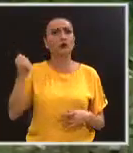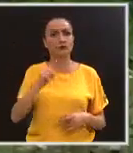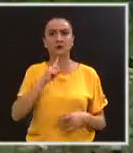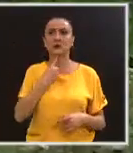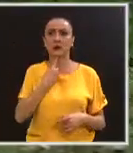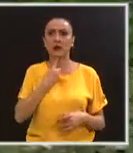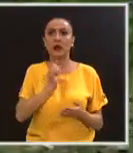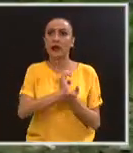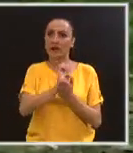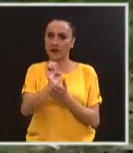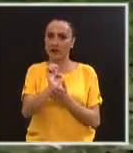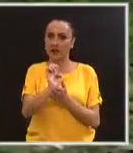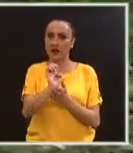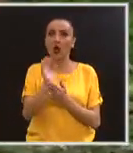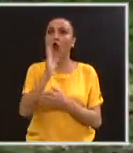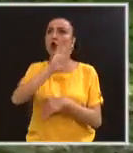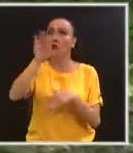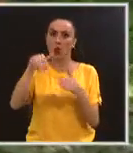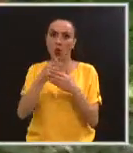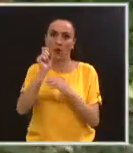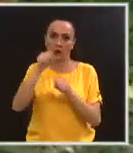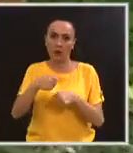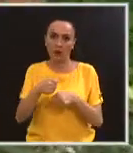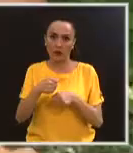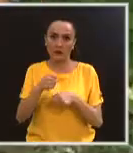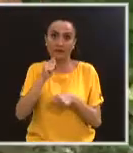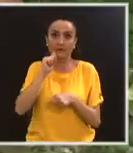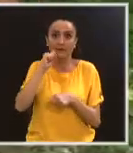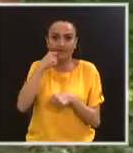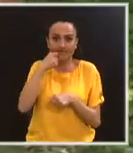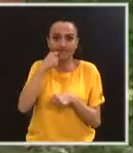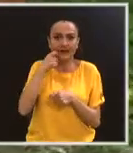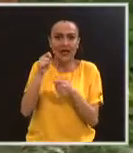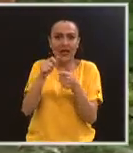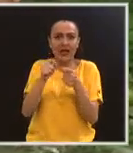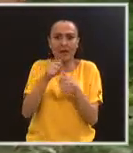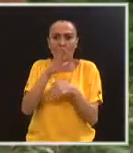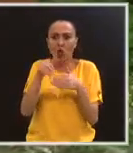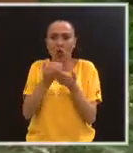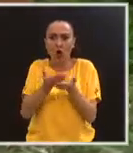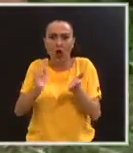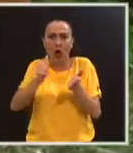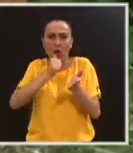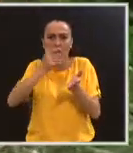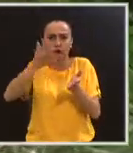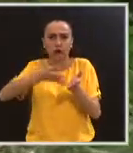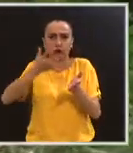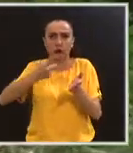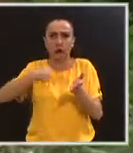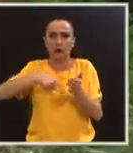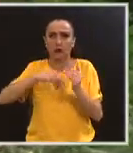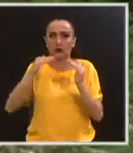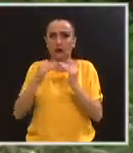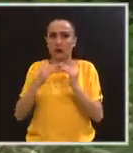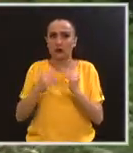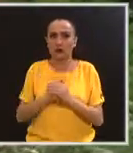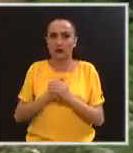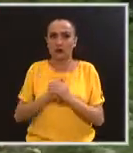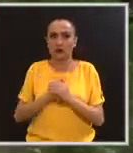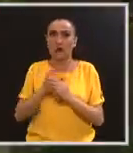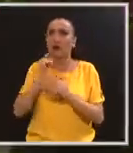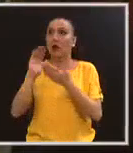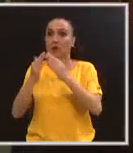y prevenirla está en manos de todos la clave está en Eliminar todos los criaderos de mosquitos de nuestras casas y